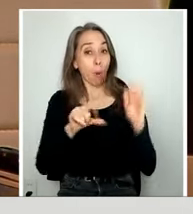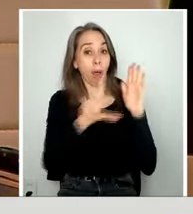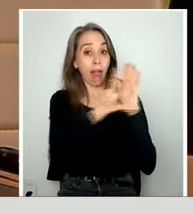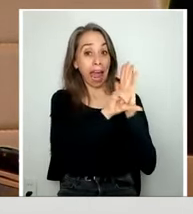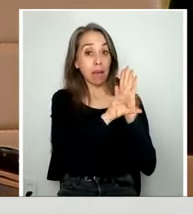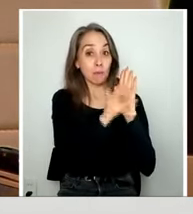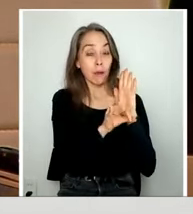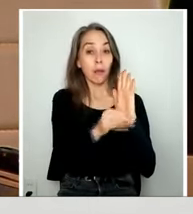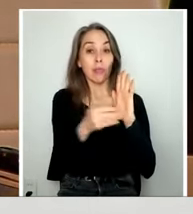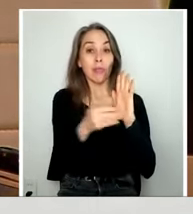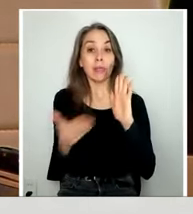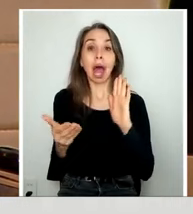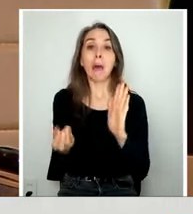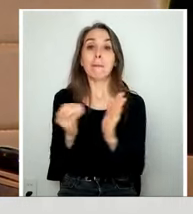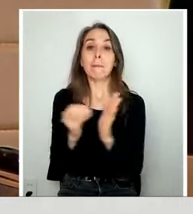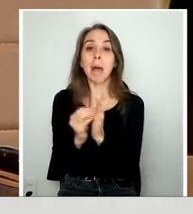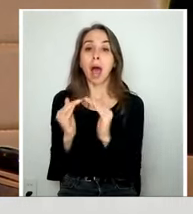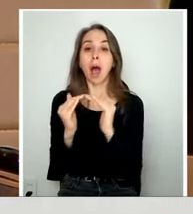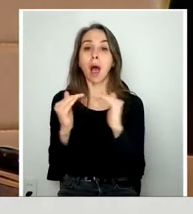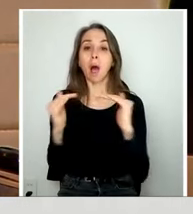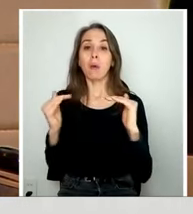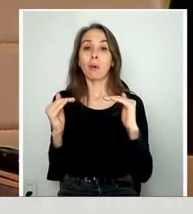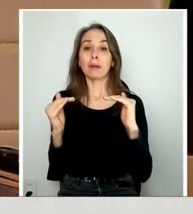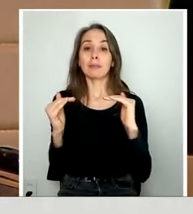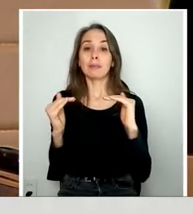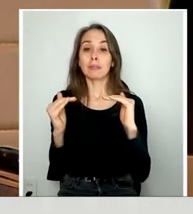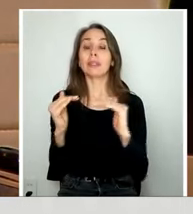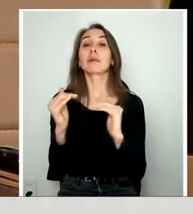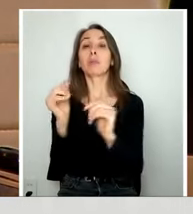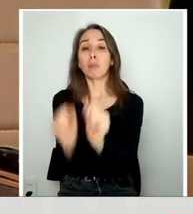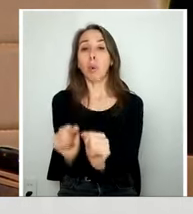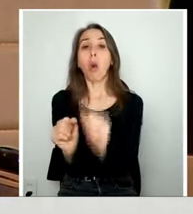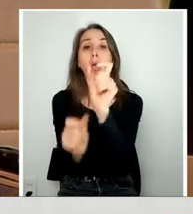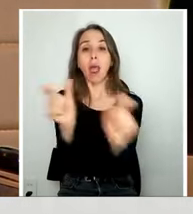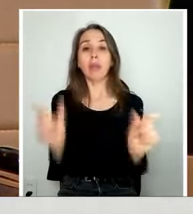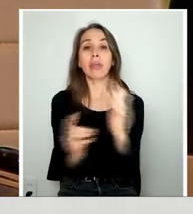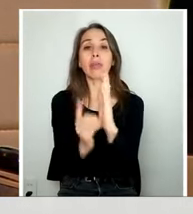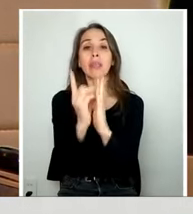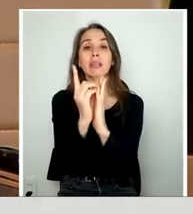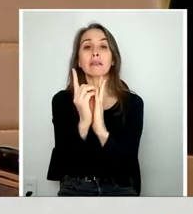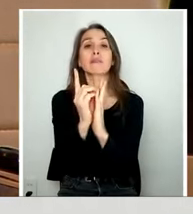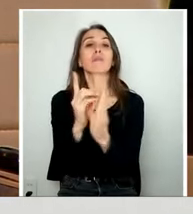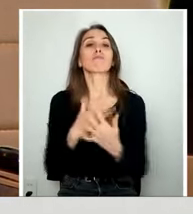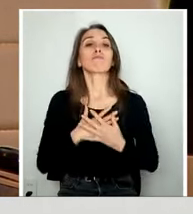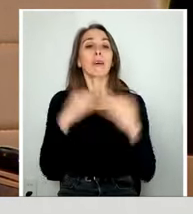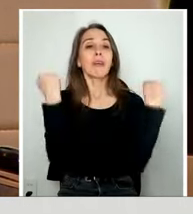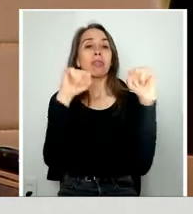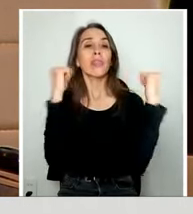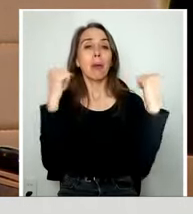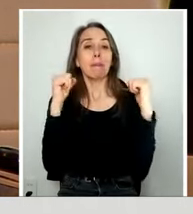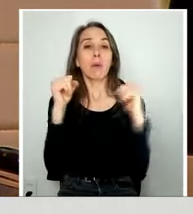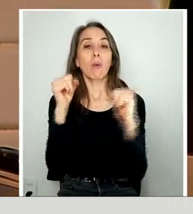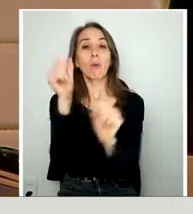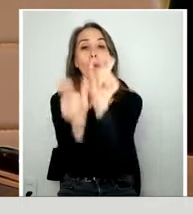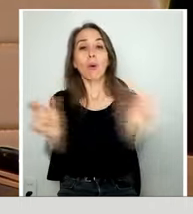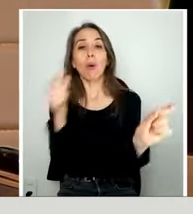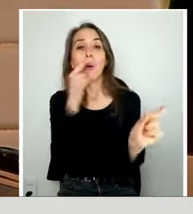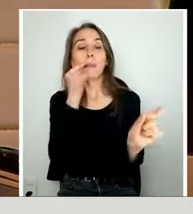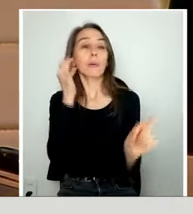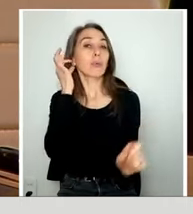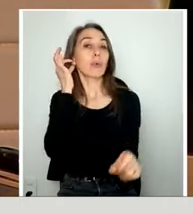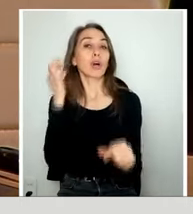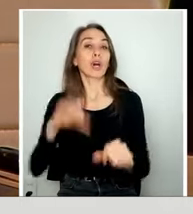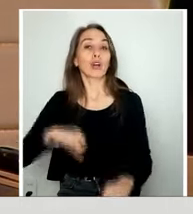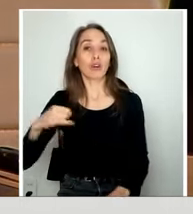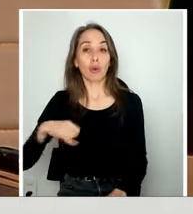de equidad para el desarrollo de la actividad deportiva de las y los jóvenes no